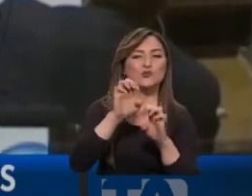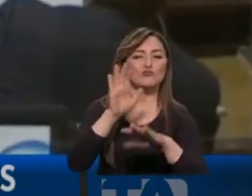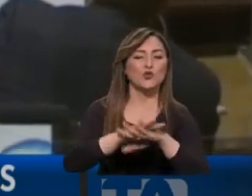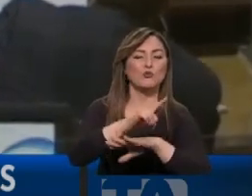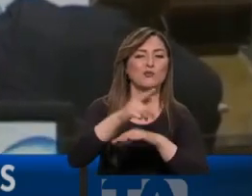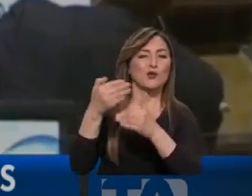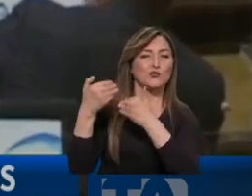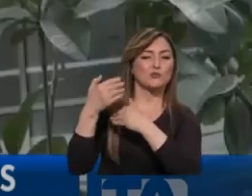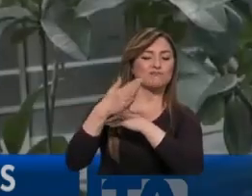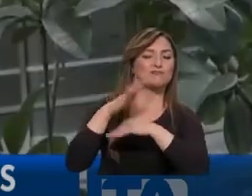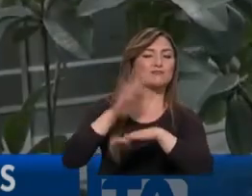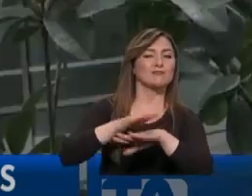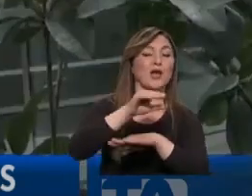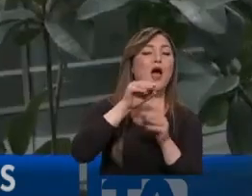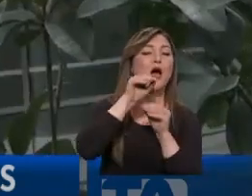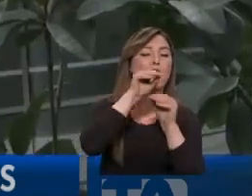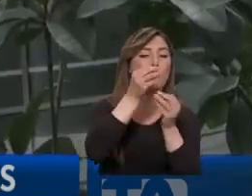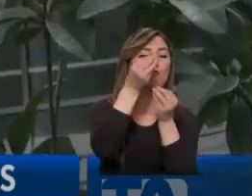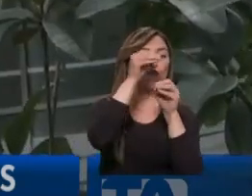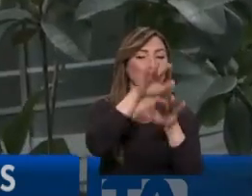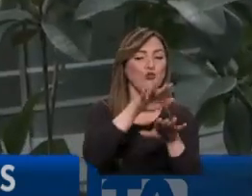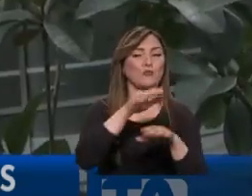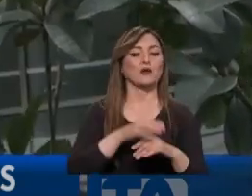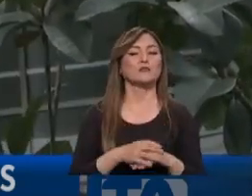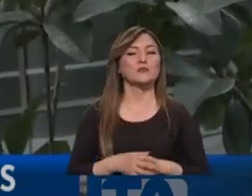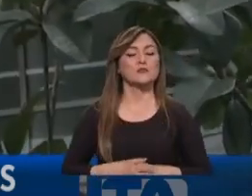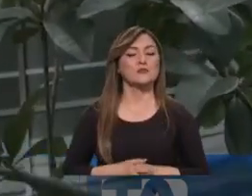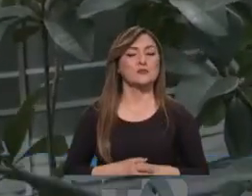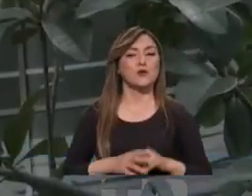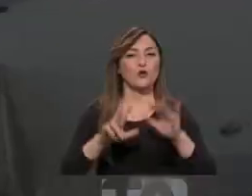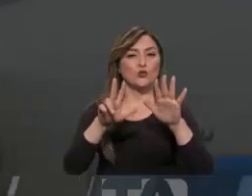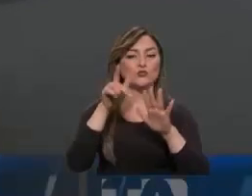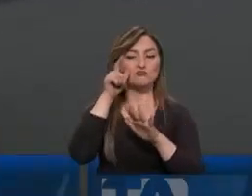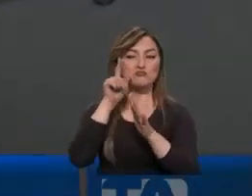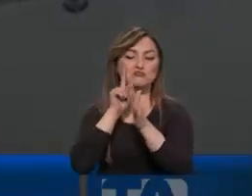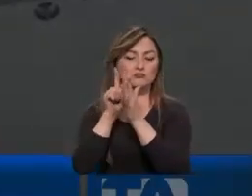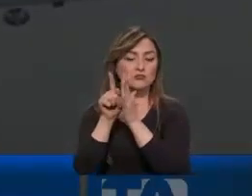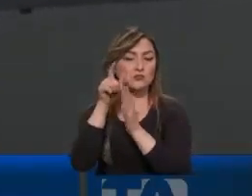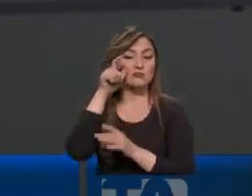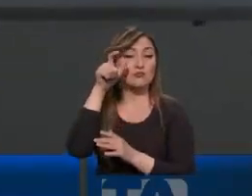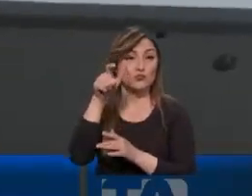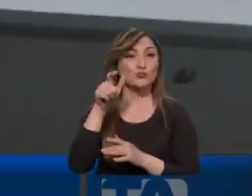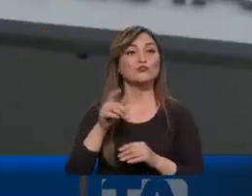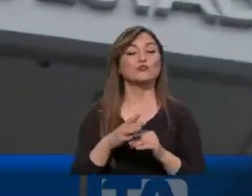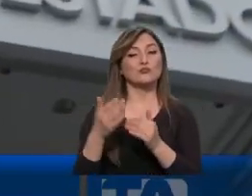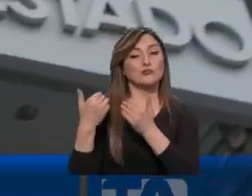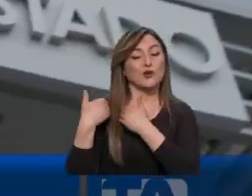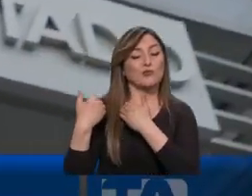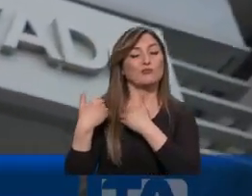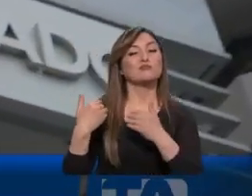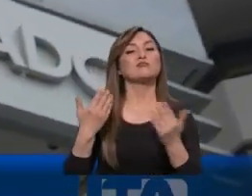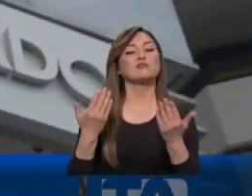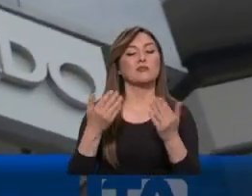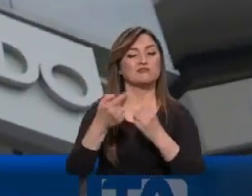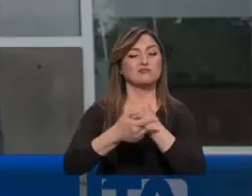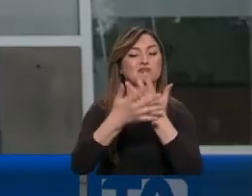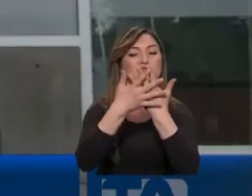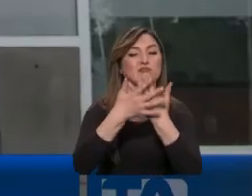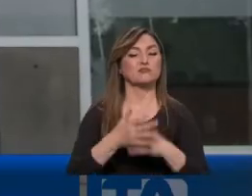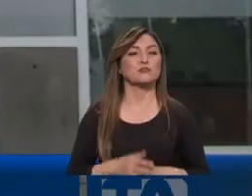y notificadas, y que al menos 8 han sido enviados a la Fiscalía tras el hallazgo de responsabilidades